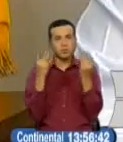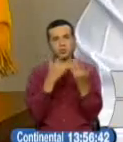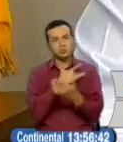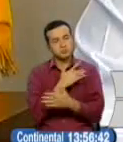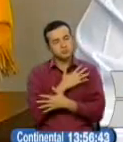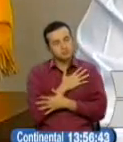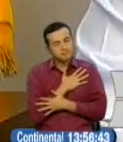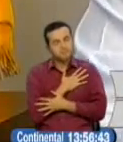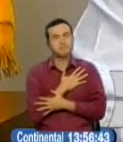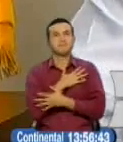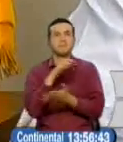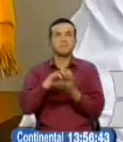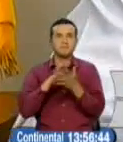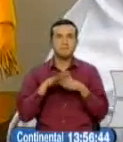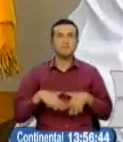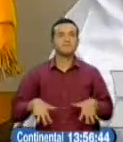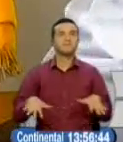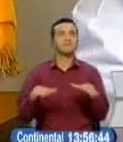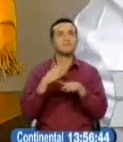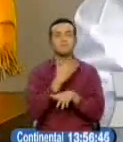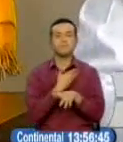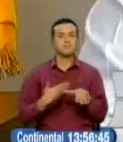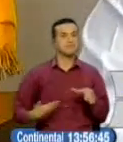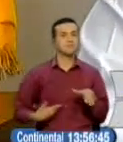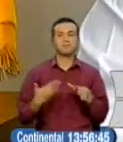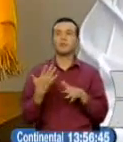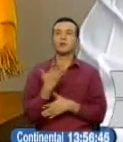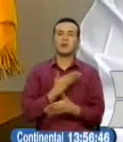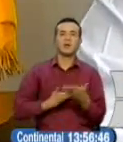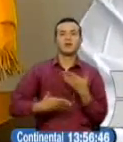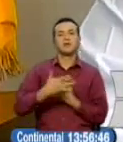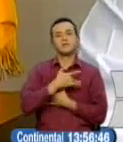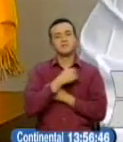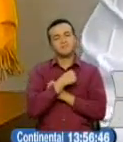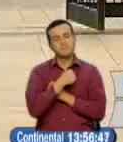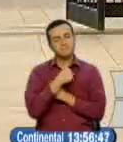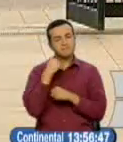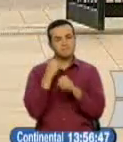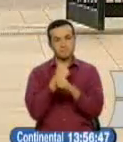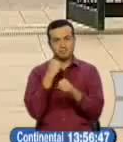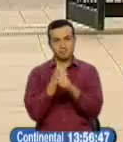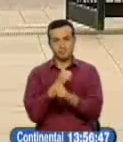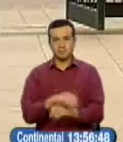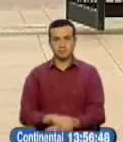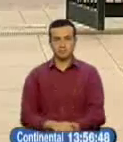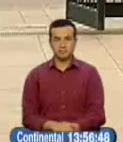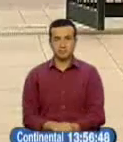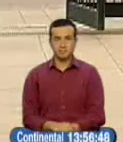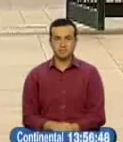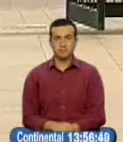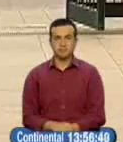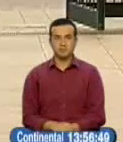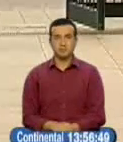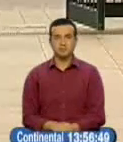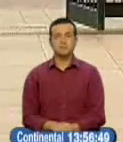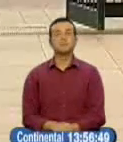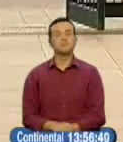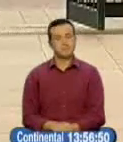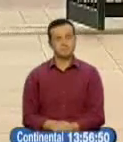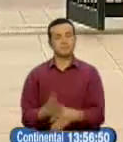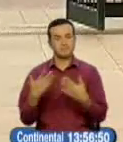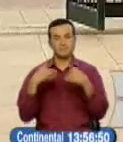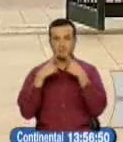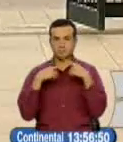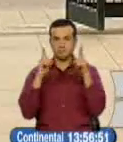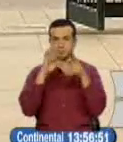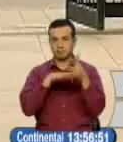cariño que la provincia le brindó. Y el presidente hoy nos viene a devolver ese cariño con trabajo. Juez comentó que ya tienen una